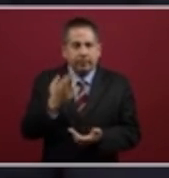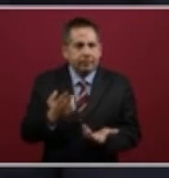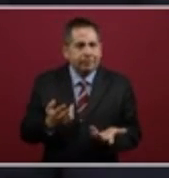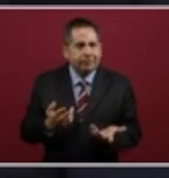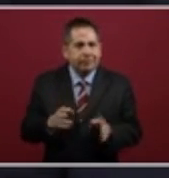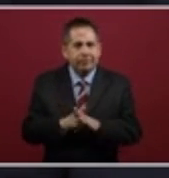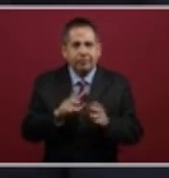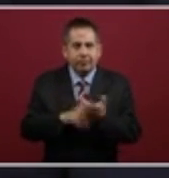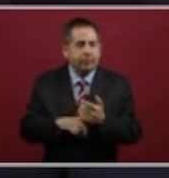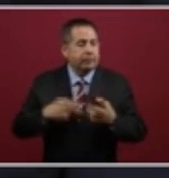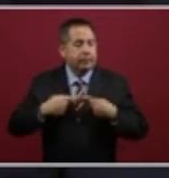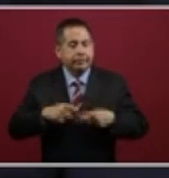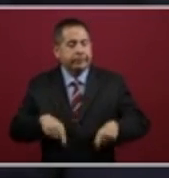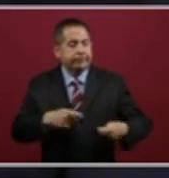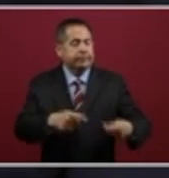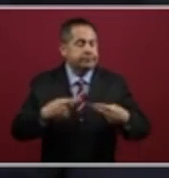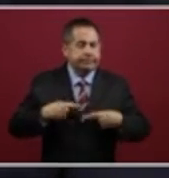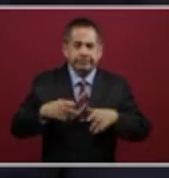a ciudadanos